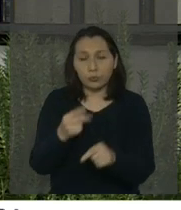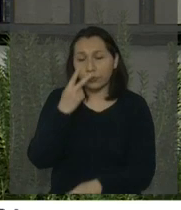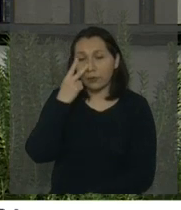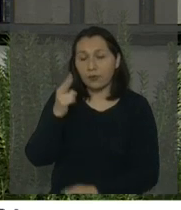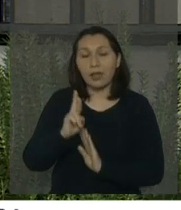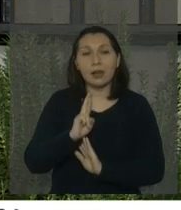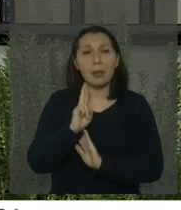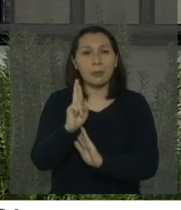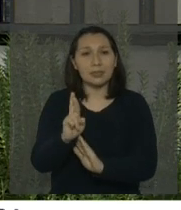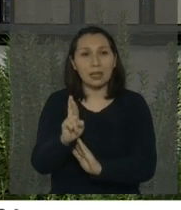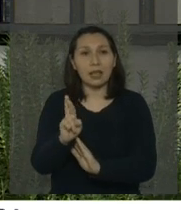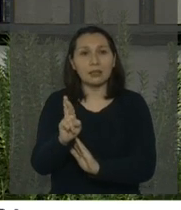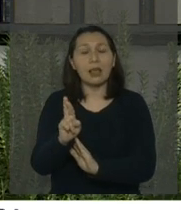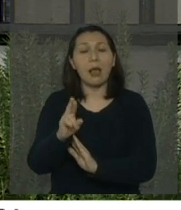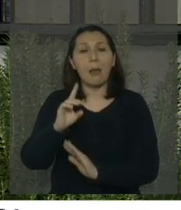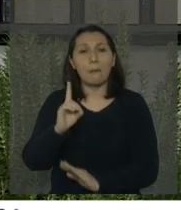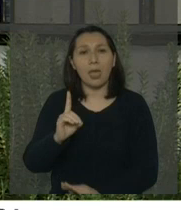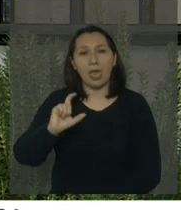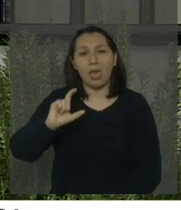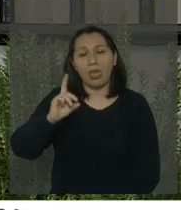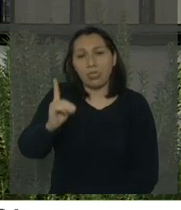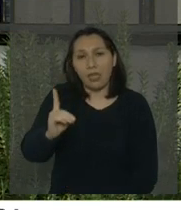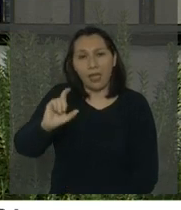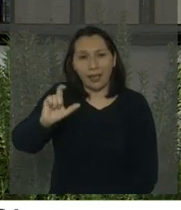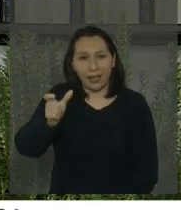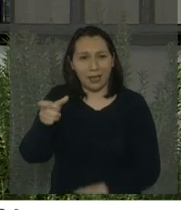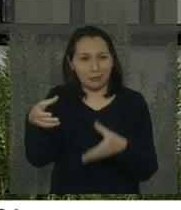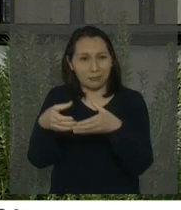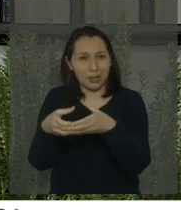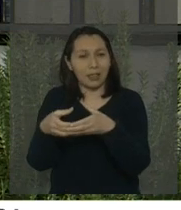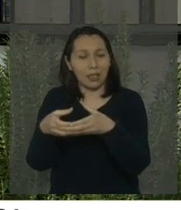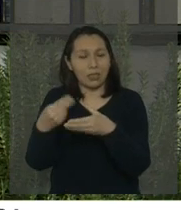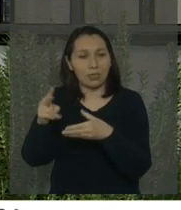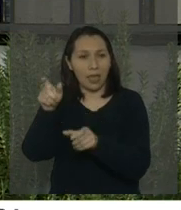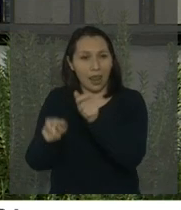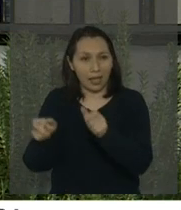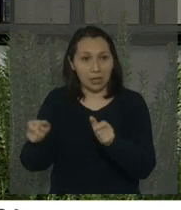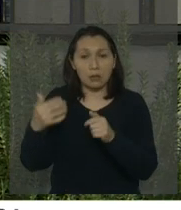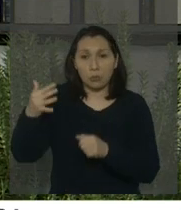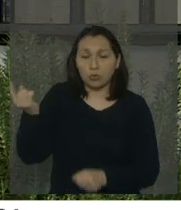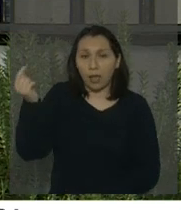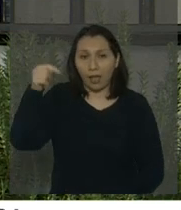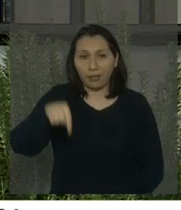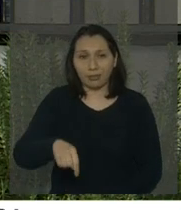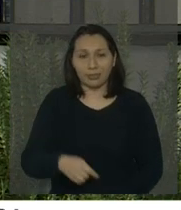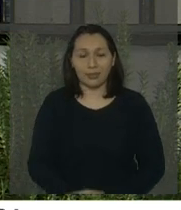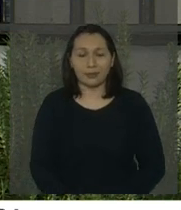al representante del Partido de la Gente, que me parece tremendamente importante también que esté acá.